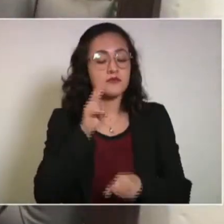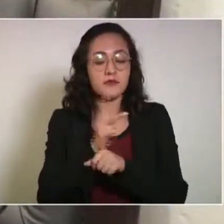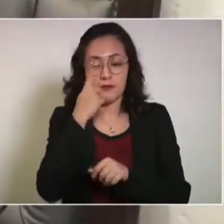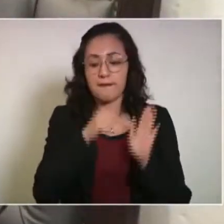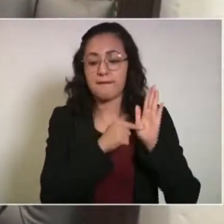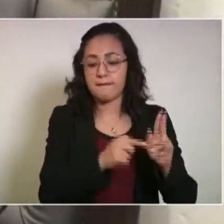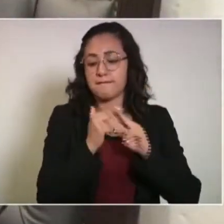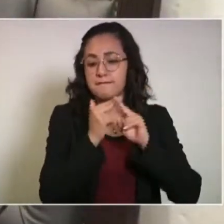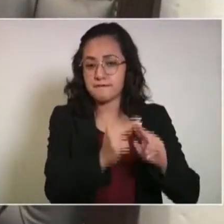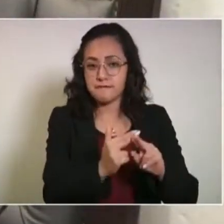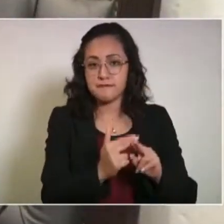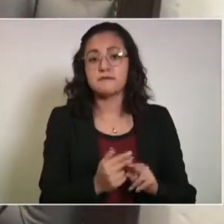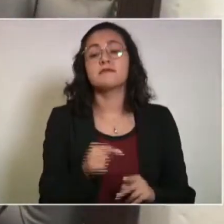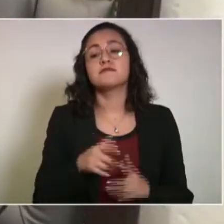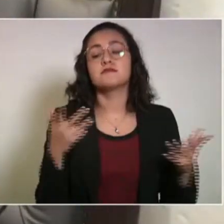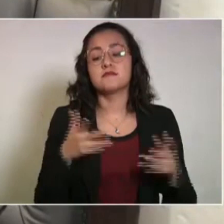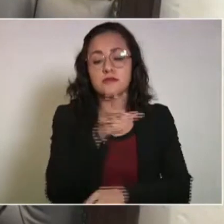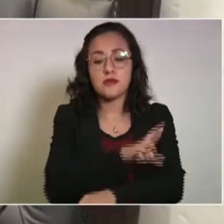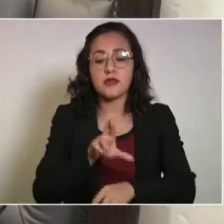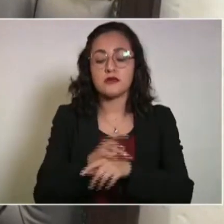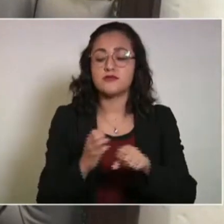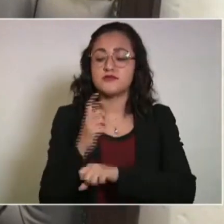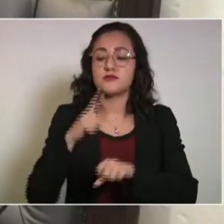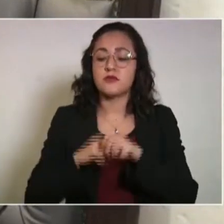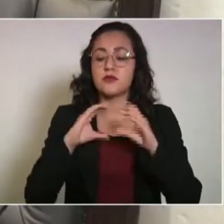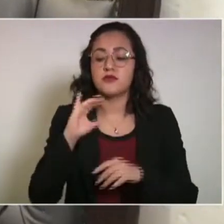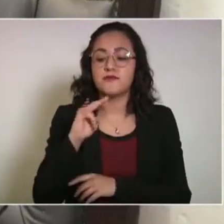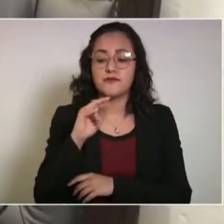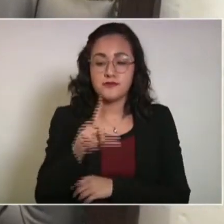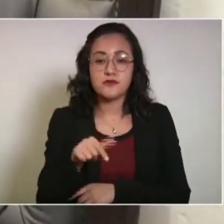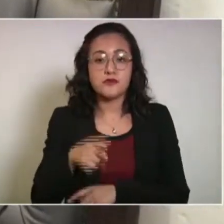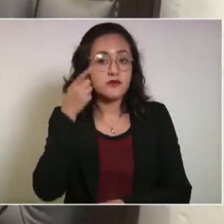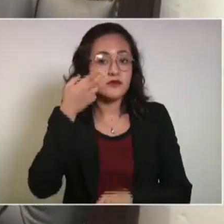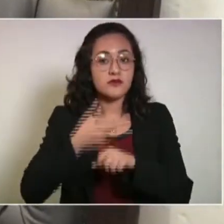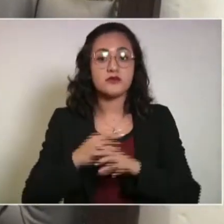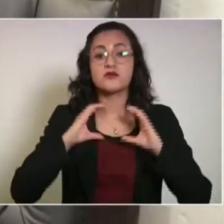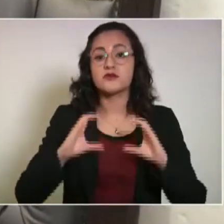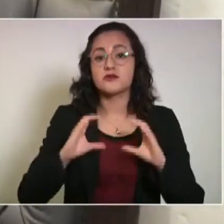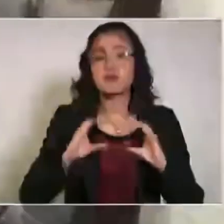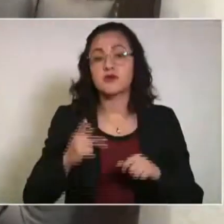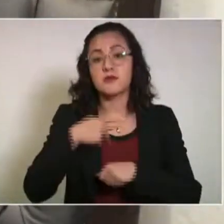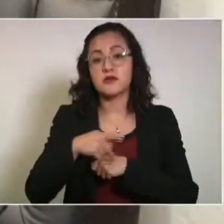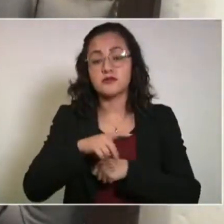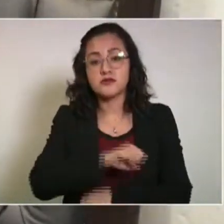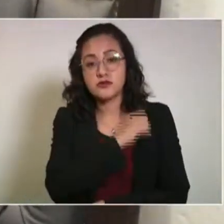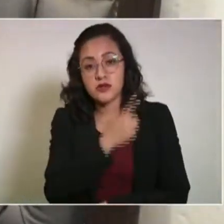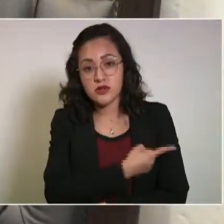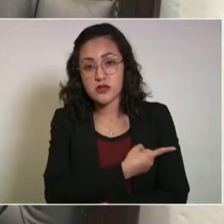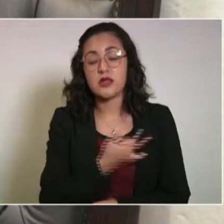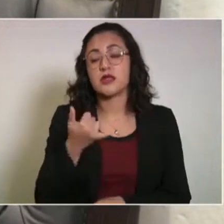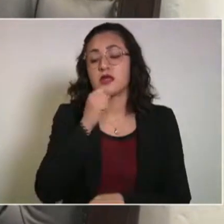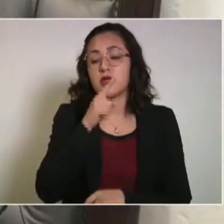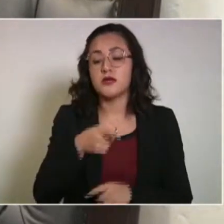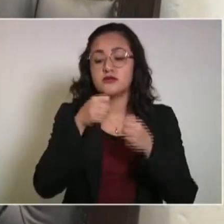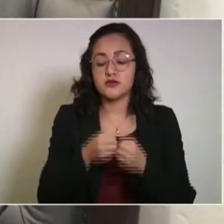para el cumplimiento de los decretos que lleva a cabo la Coordinación Estatal de Protección Civil, la Dirección de Protección contra Riesgos Sanitarios y